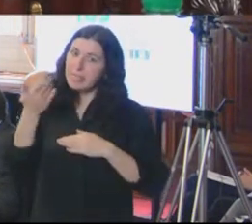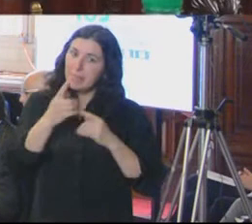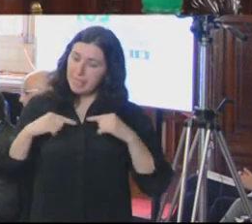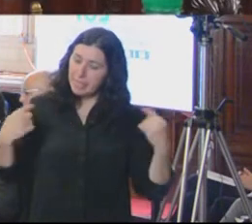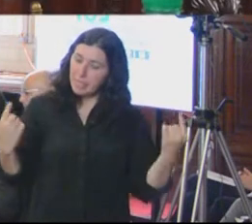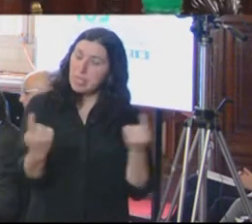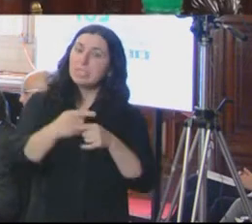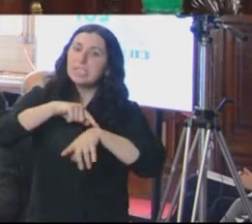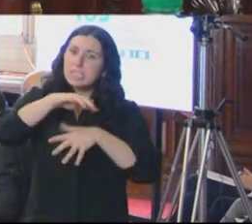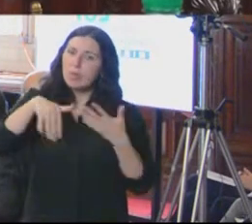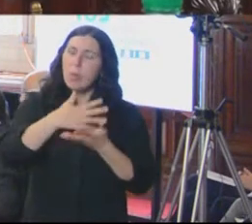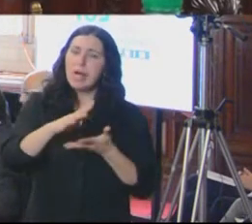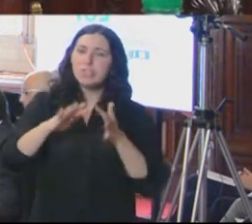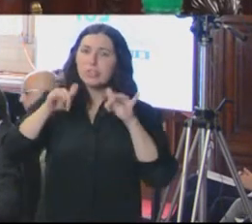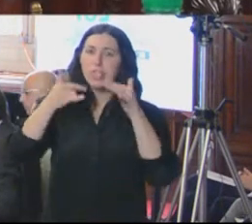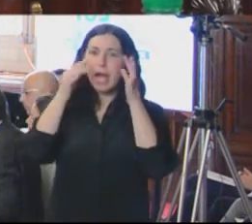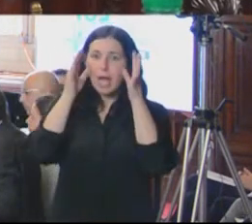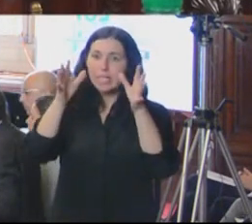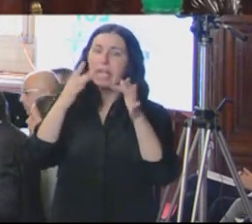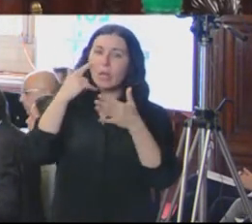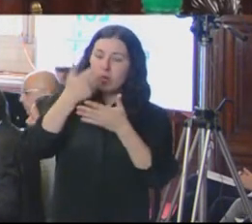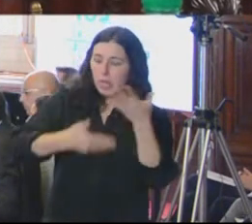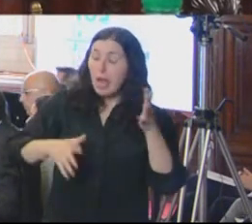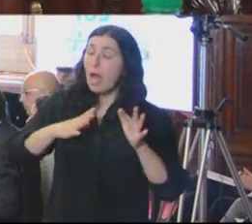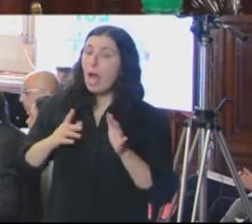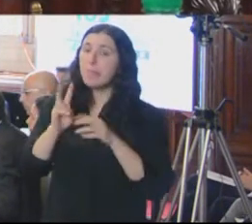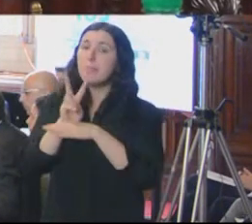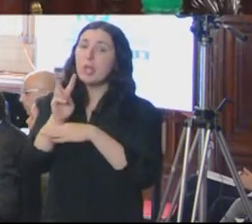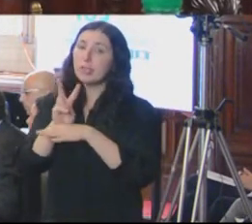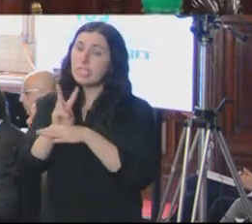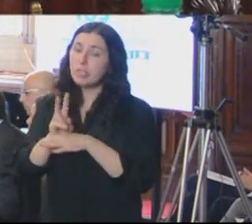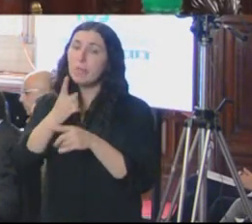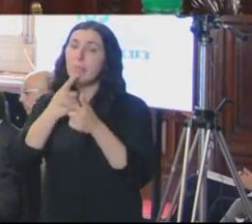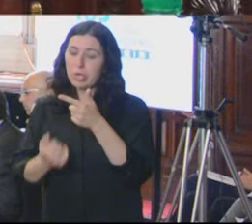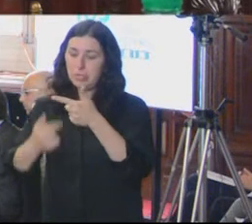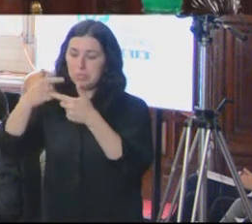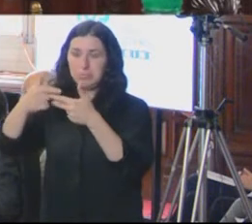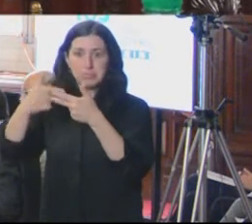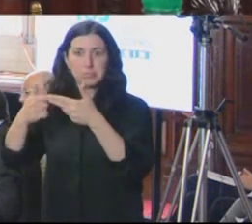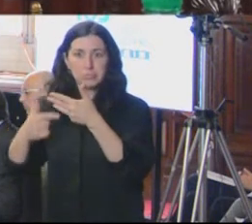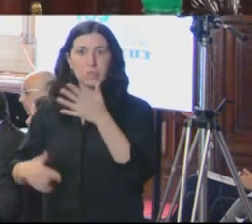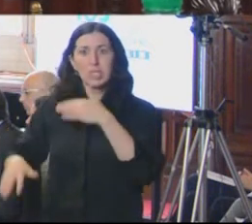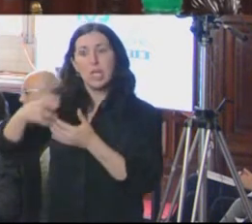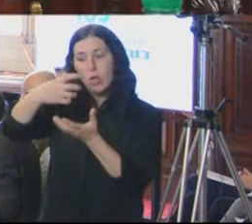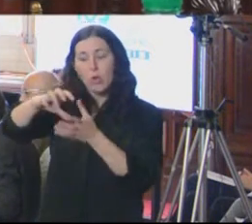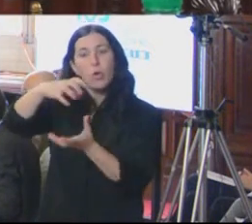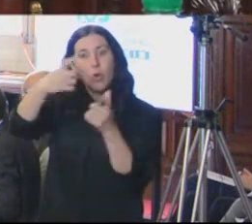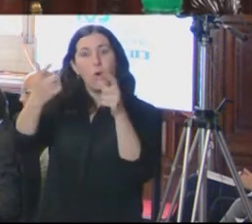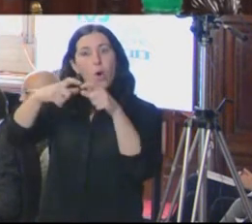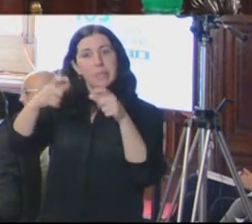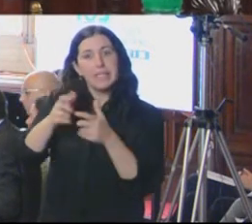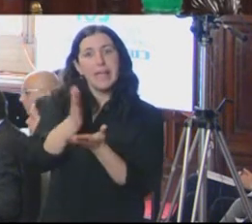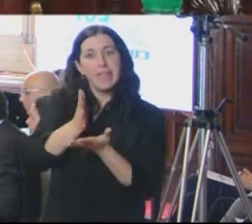evaluación de riesgo y cuentan con medidas especiales de protección, como por ejemplo Aeromigua, Caucopana, el Comité Permanente de Derechos Humanos y